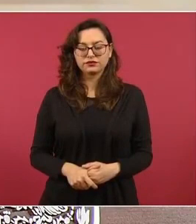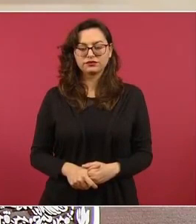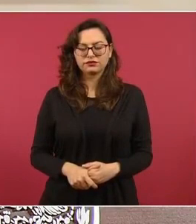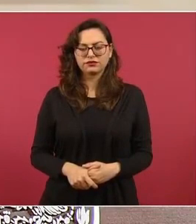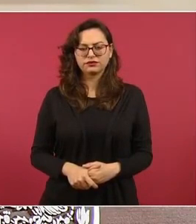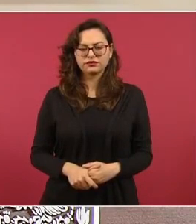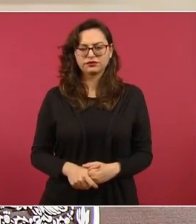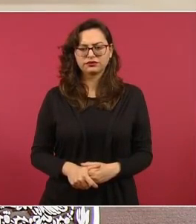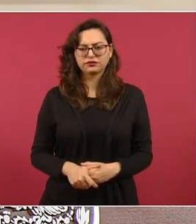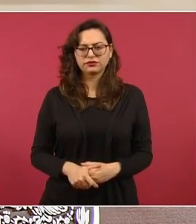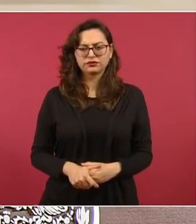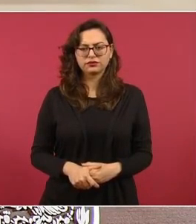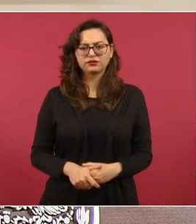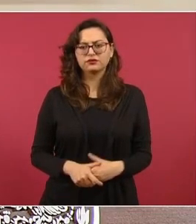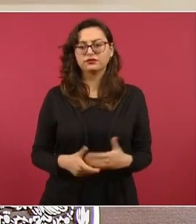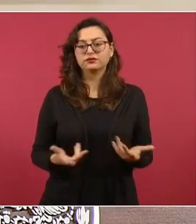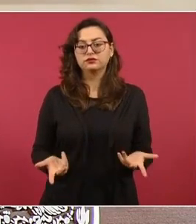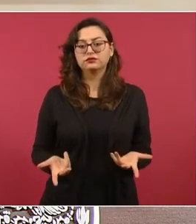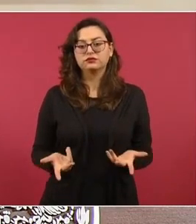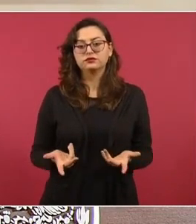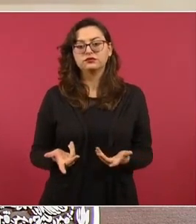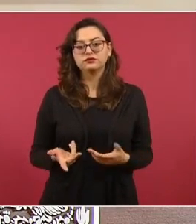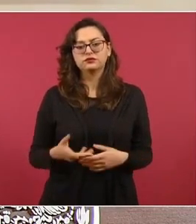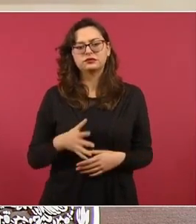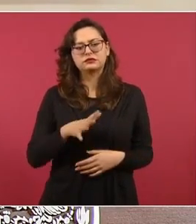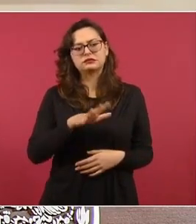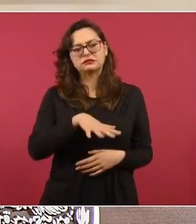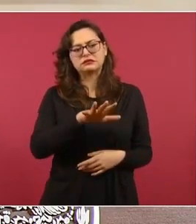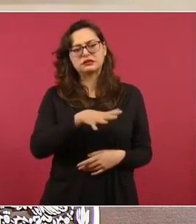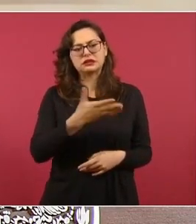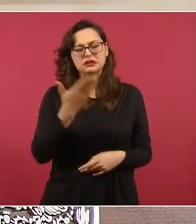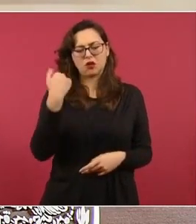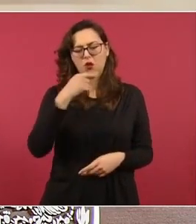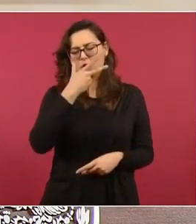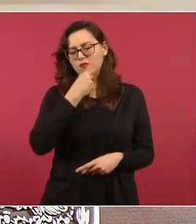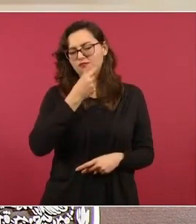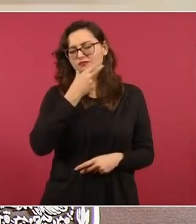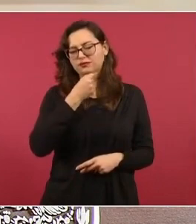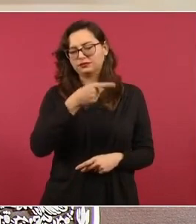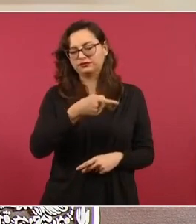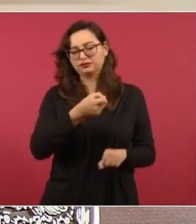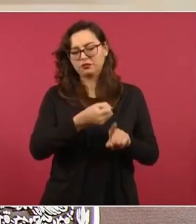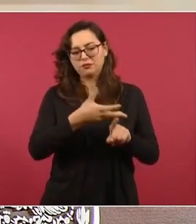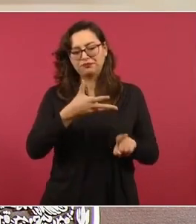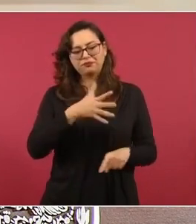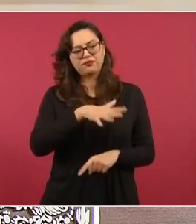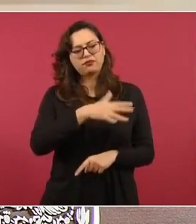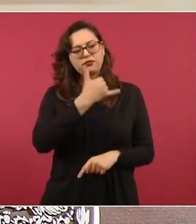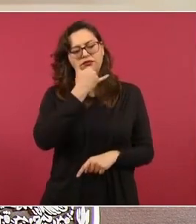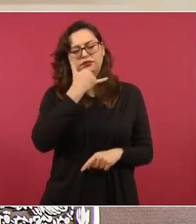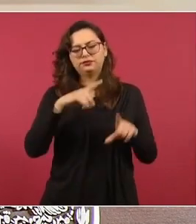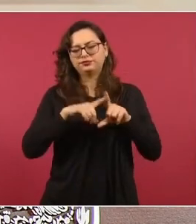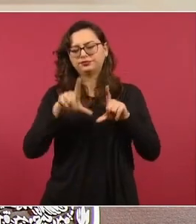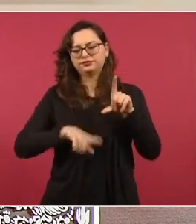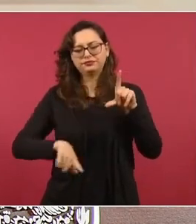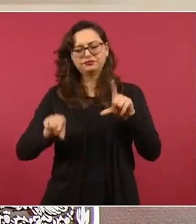historiador, arqueólogo, cuando le preguntaron: oye, ¿cuántos sitios arqueológicos hay en México?